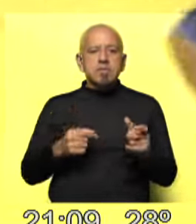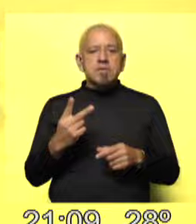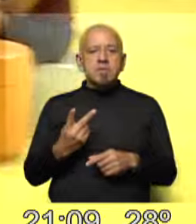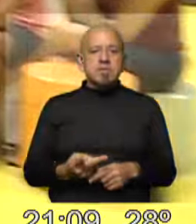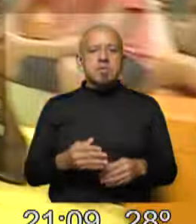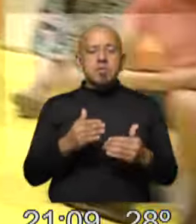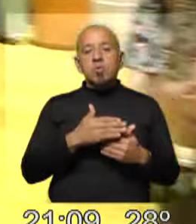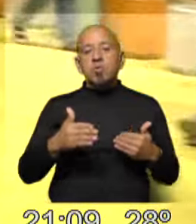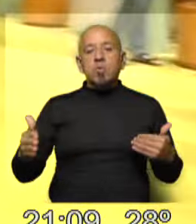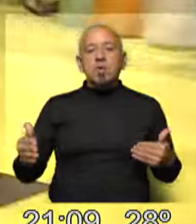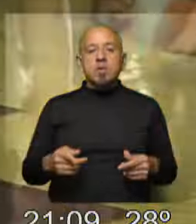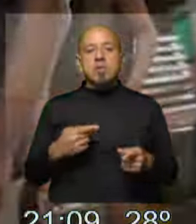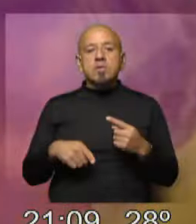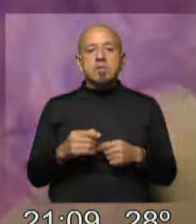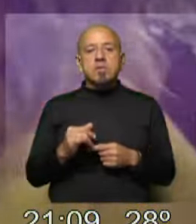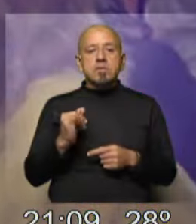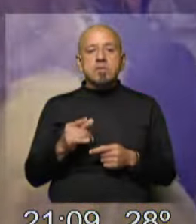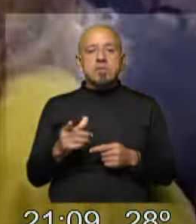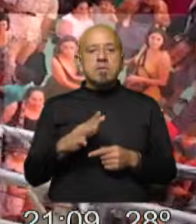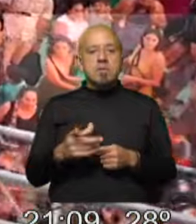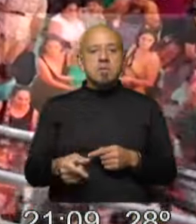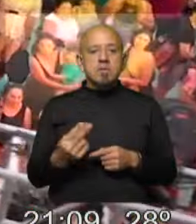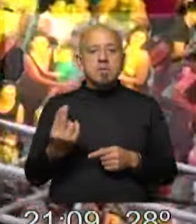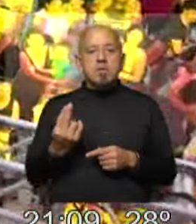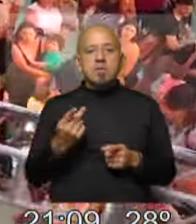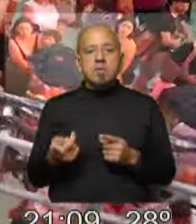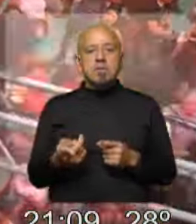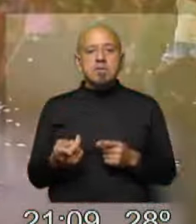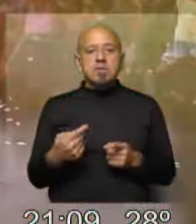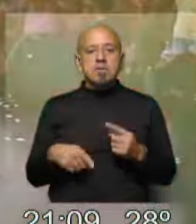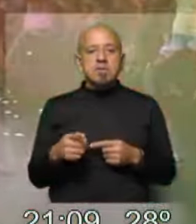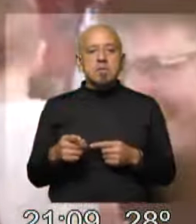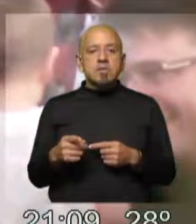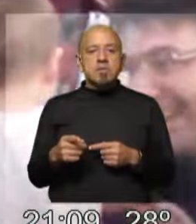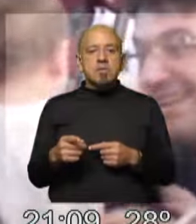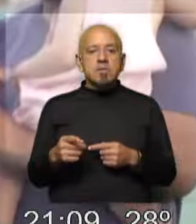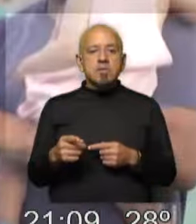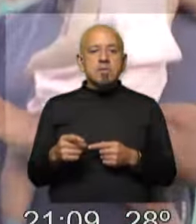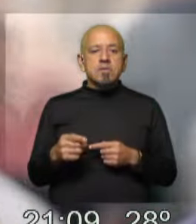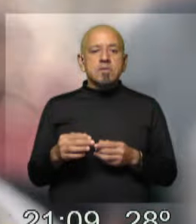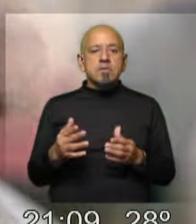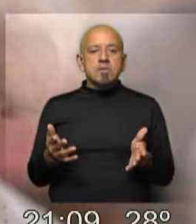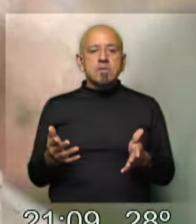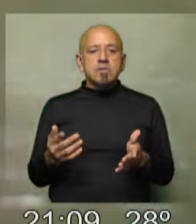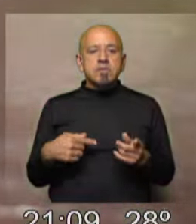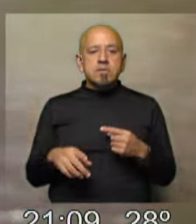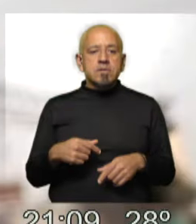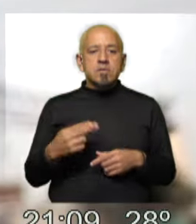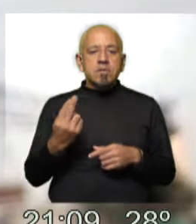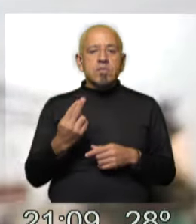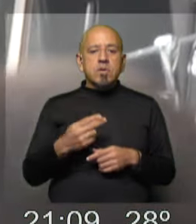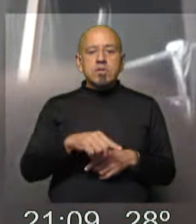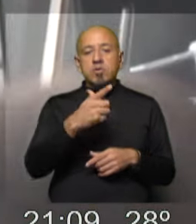digo vaya dice Ay sí porque pusieron baños típicos no que baños químicos los baños son de shopping son